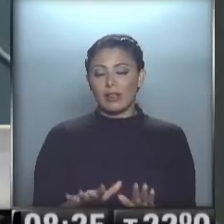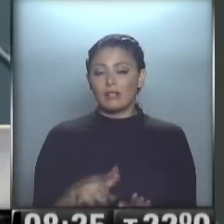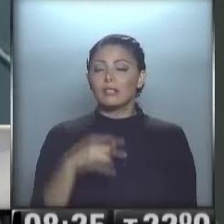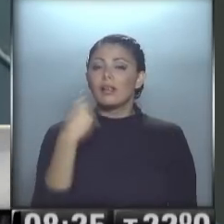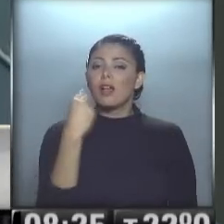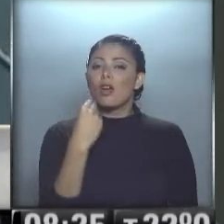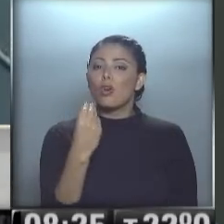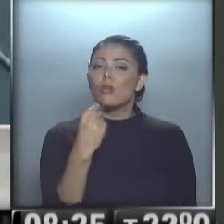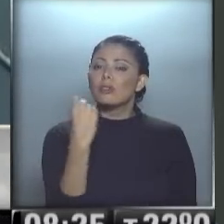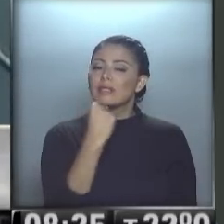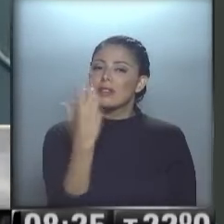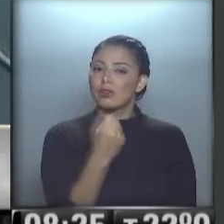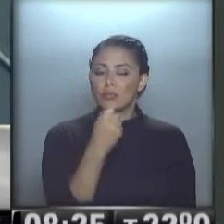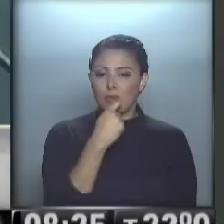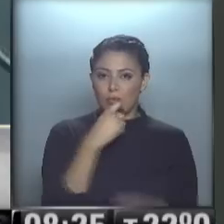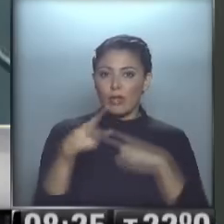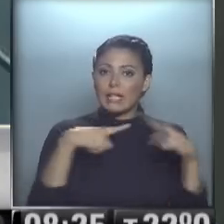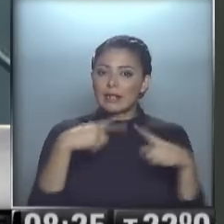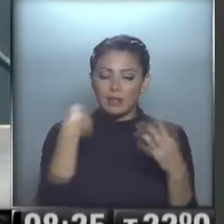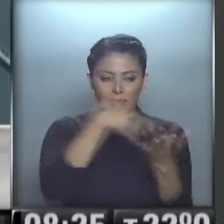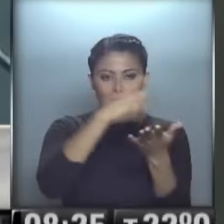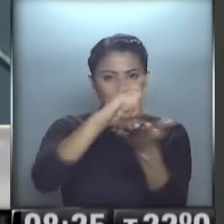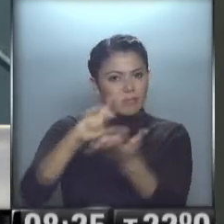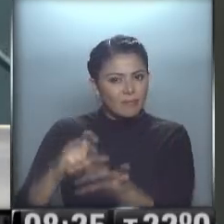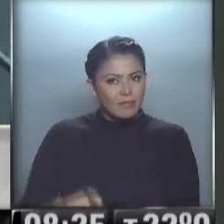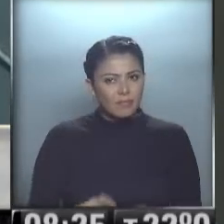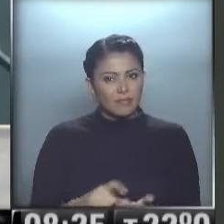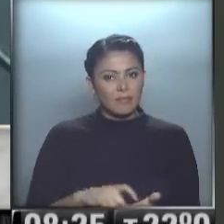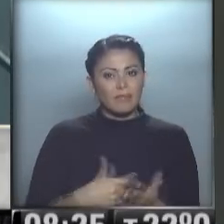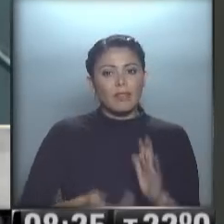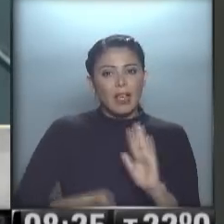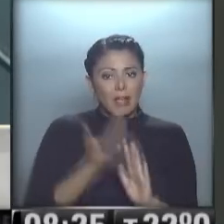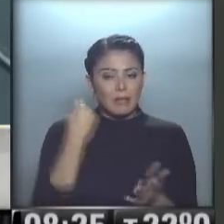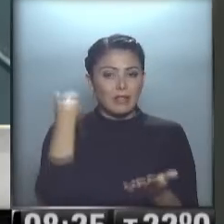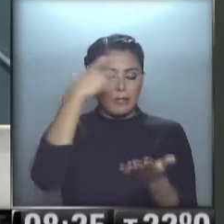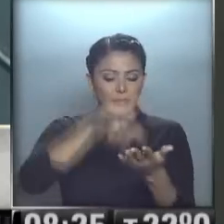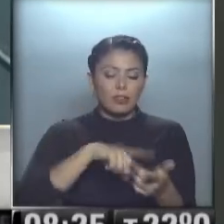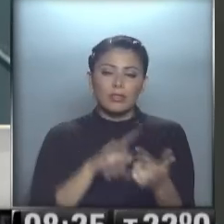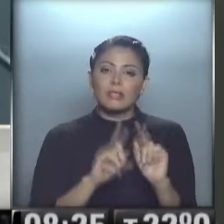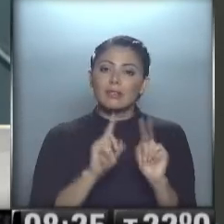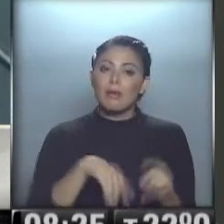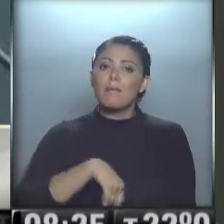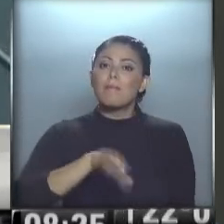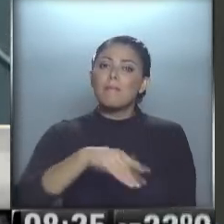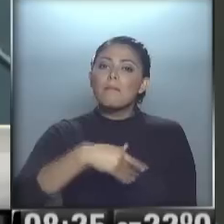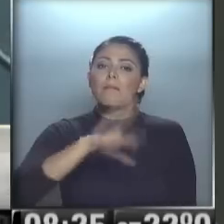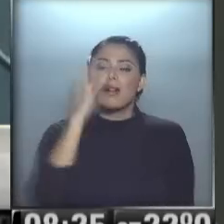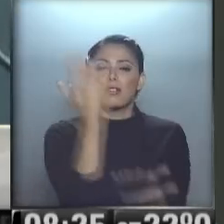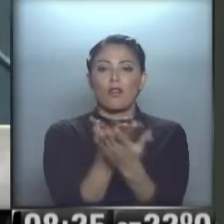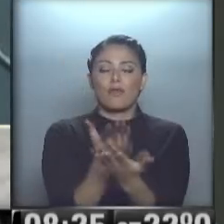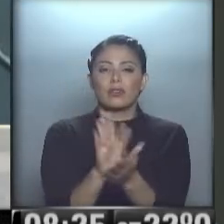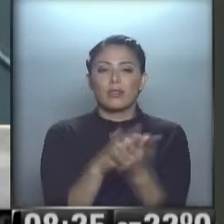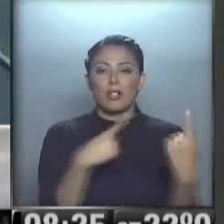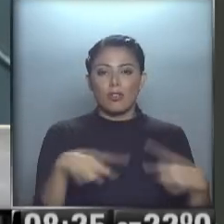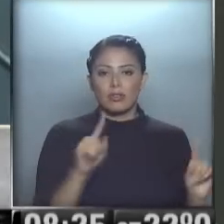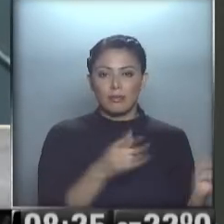eh estrategias de financiamiento para incrementar la inversión y en consecuencia aumentar la oferta de bienes y servicios en segundo